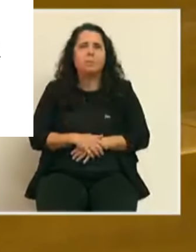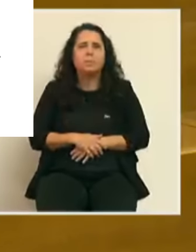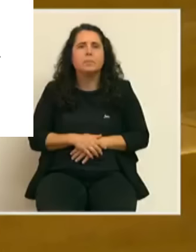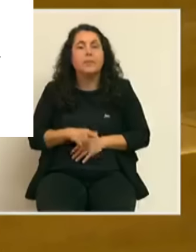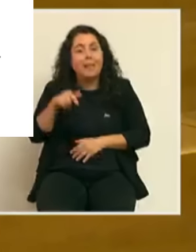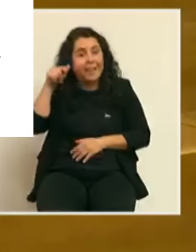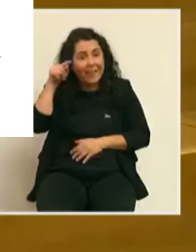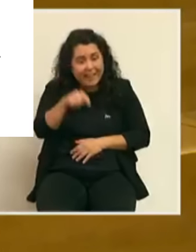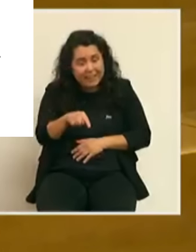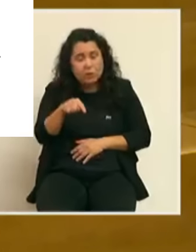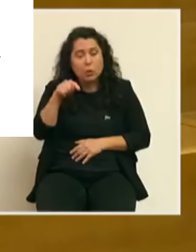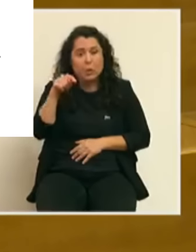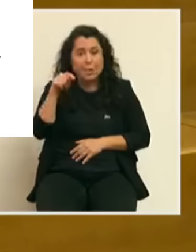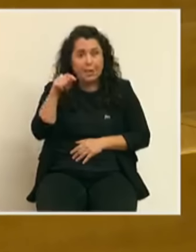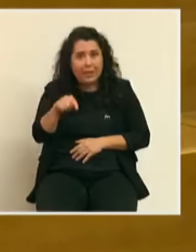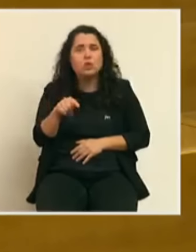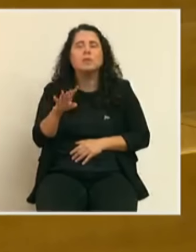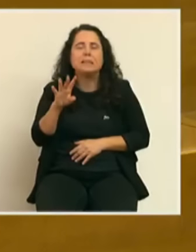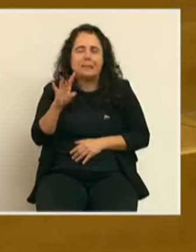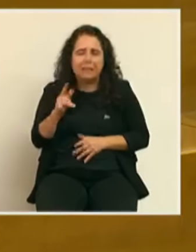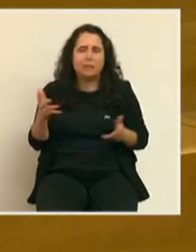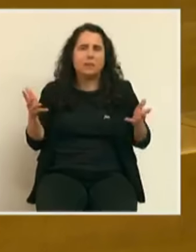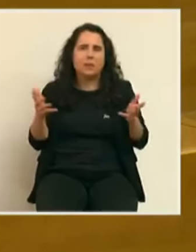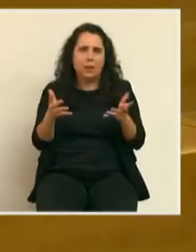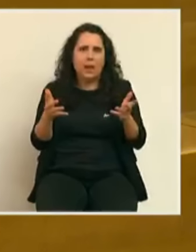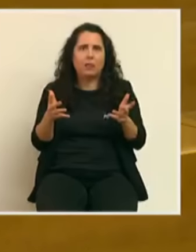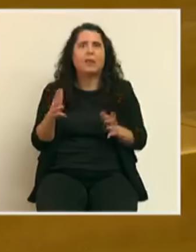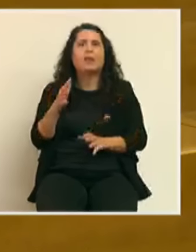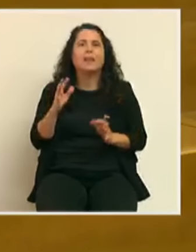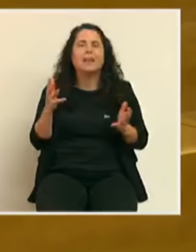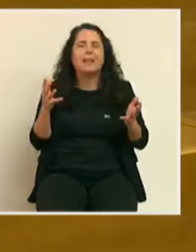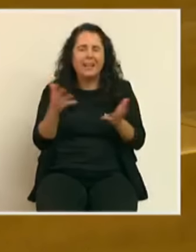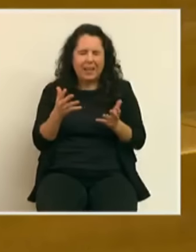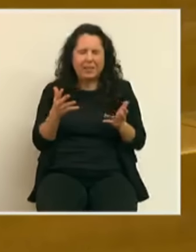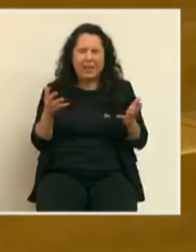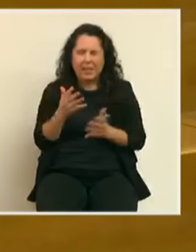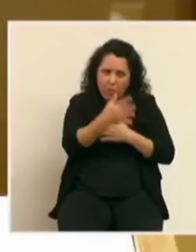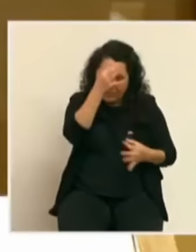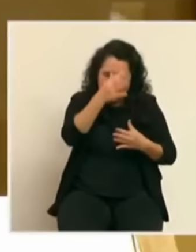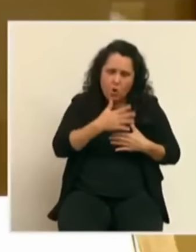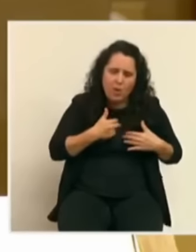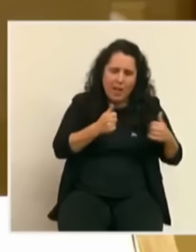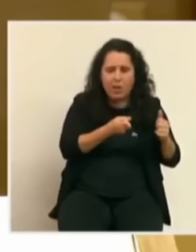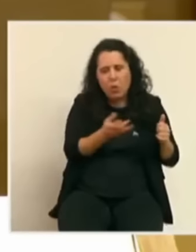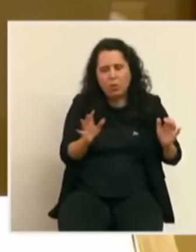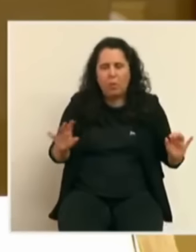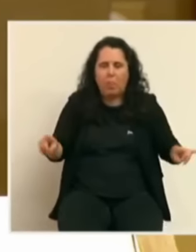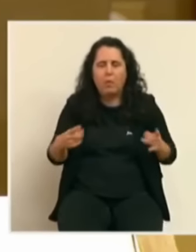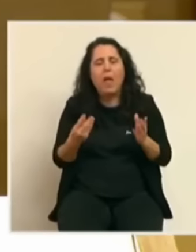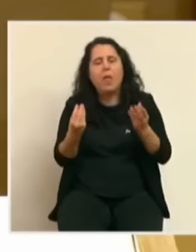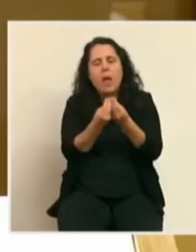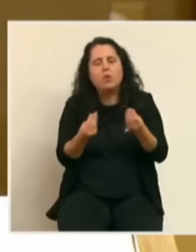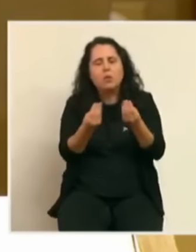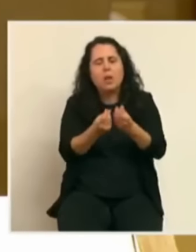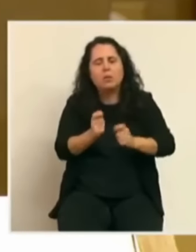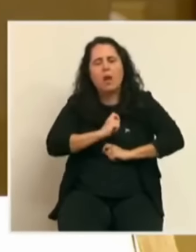esto sí que es greu, greu, greu de verdad. Dándonos datos y datos